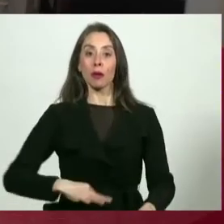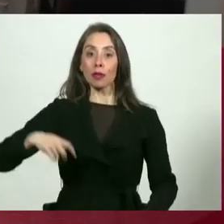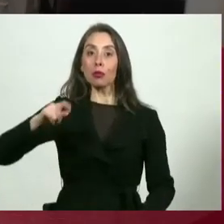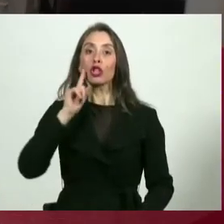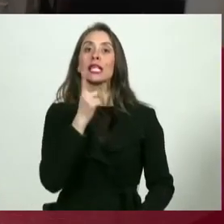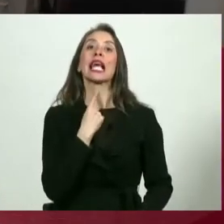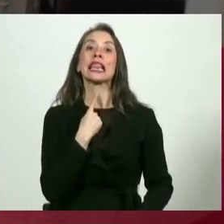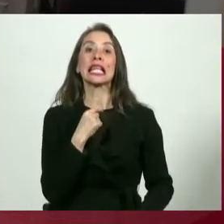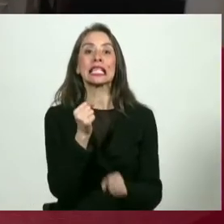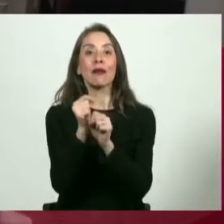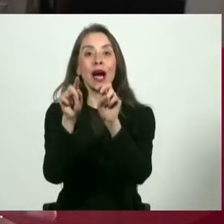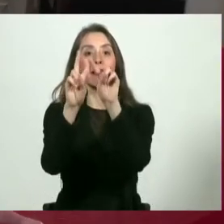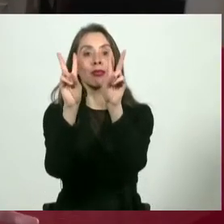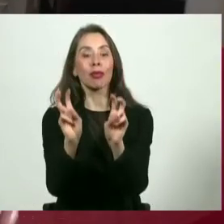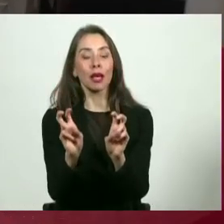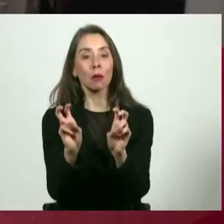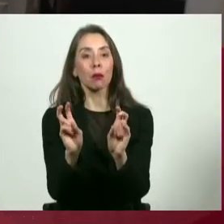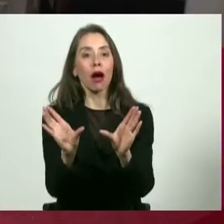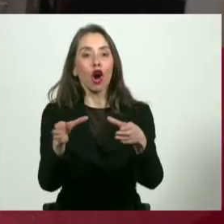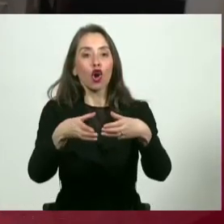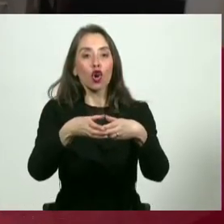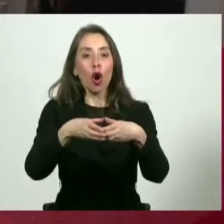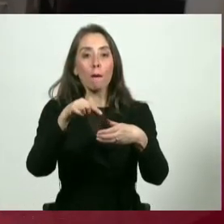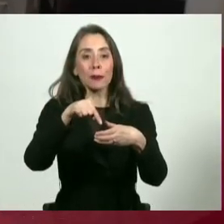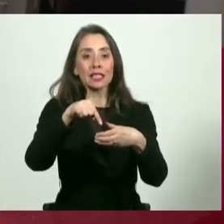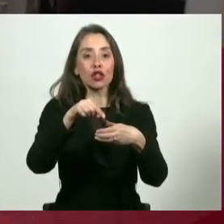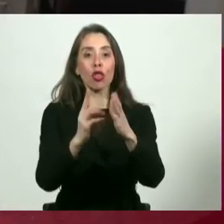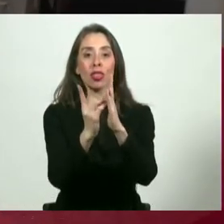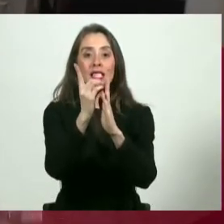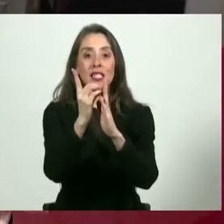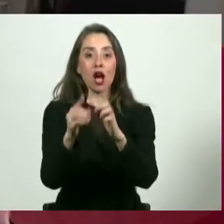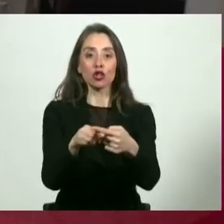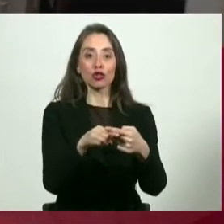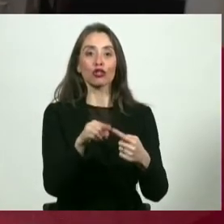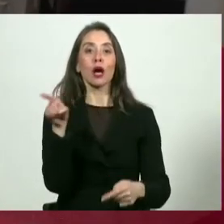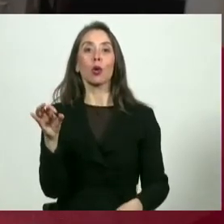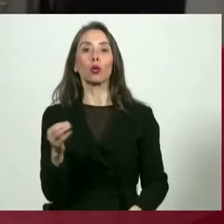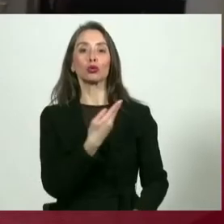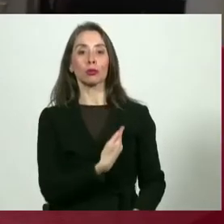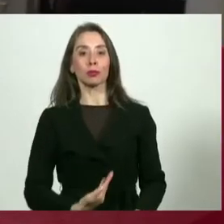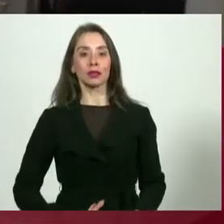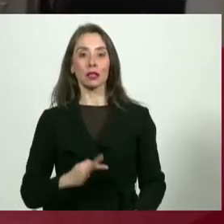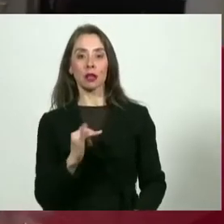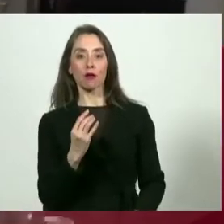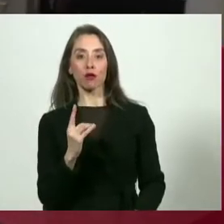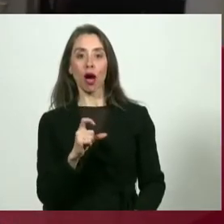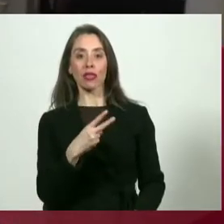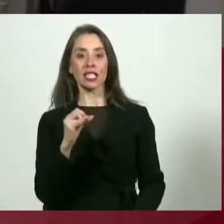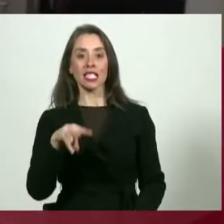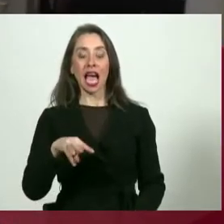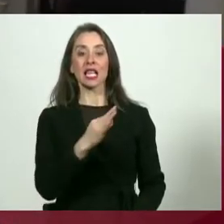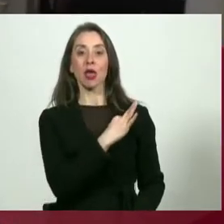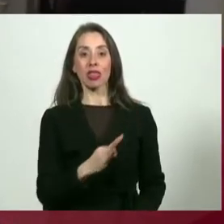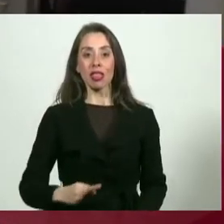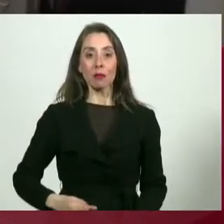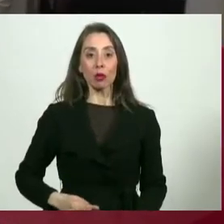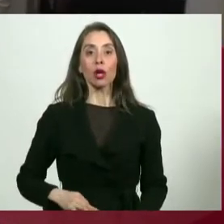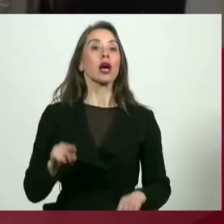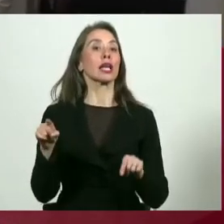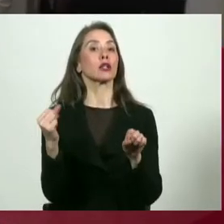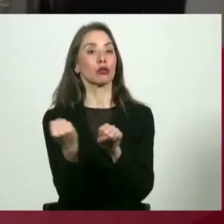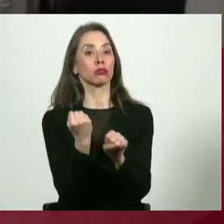sustitutiva que se presentó, se está presentando en este momento defendiendo ante la Comisión del Trabajo del Senado, pero parte